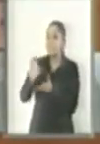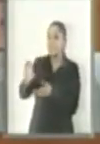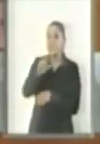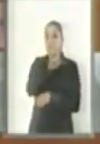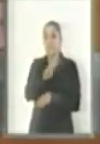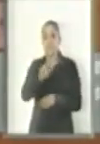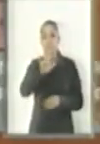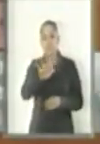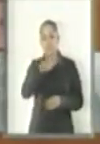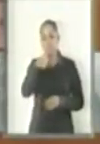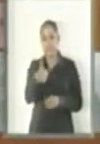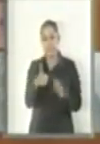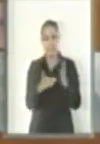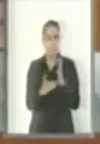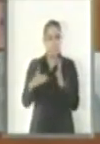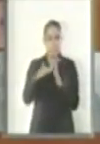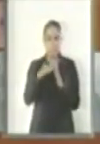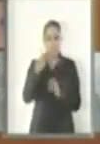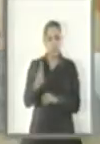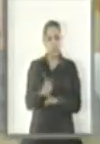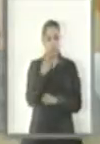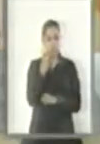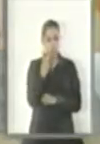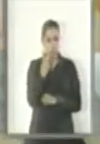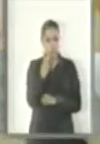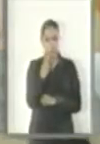156 millones de dólares.